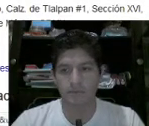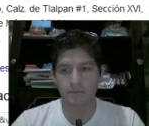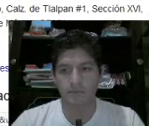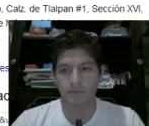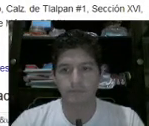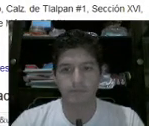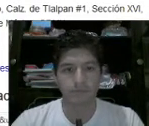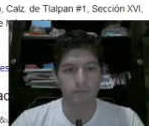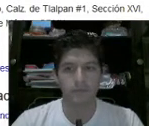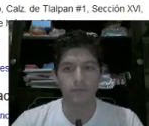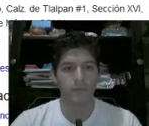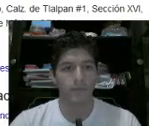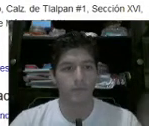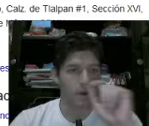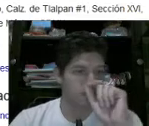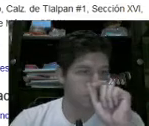Chávez.